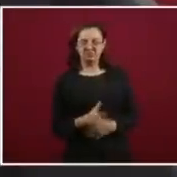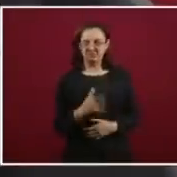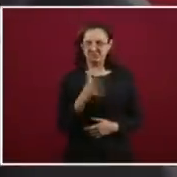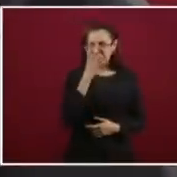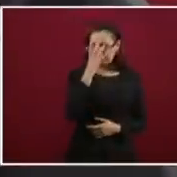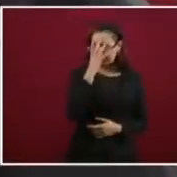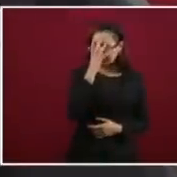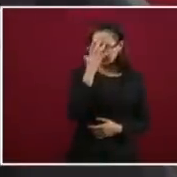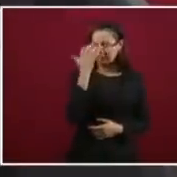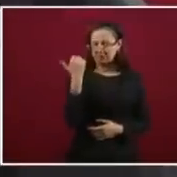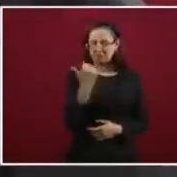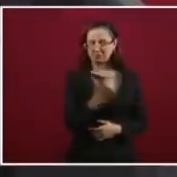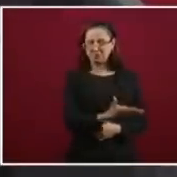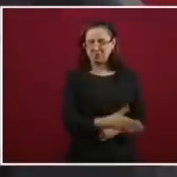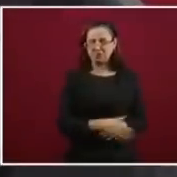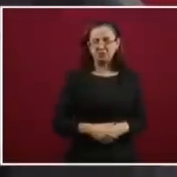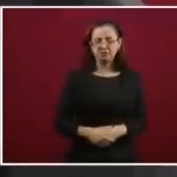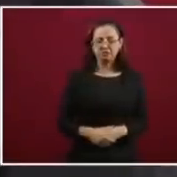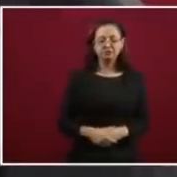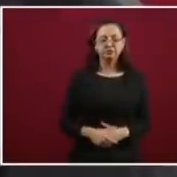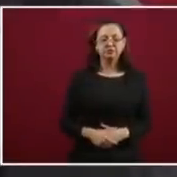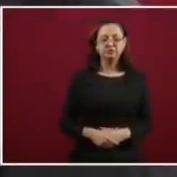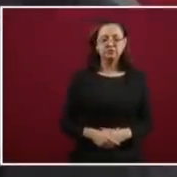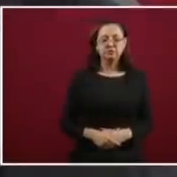porque una periodista